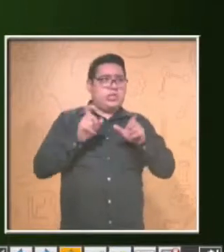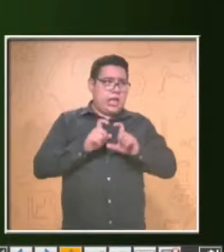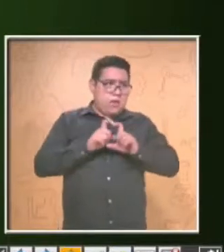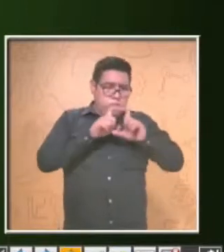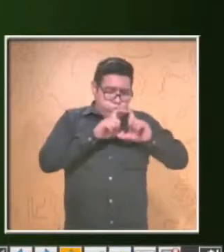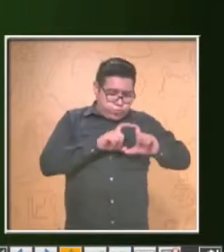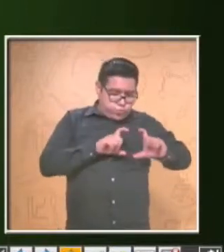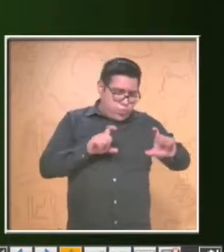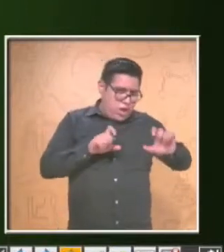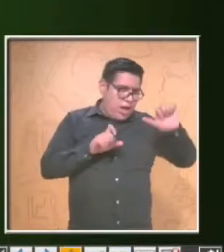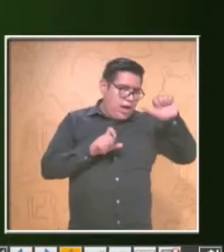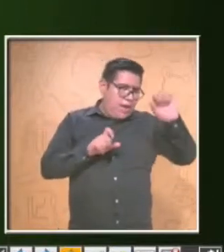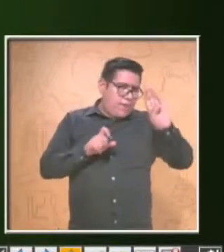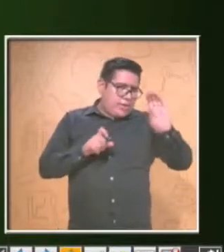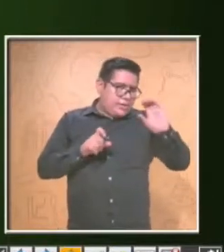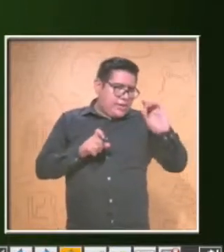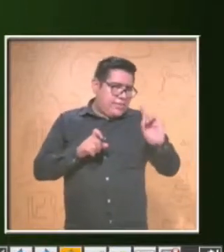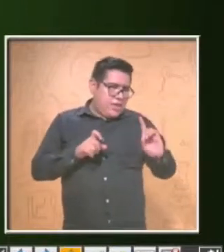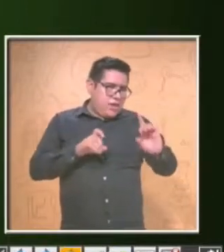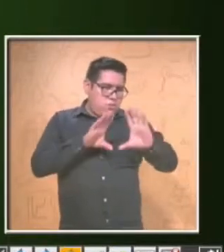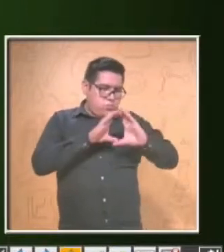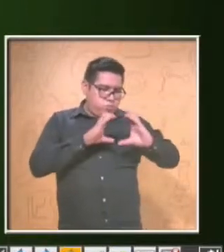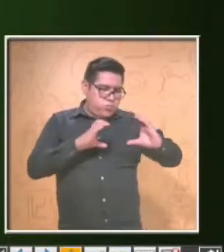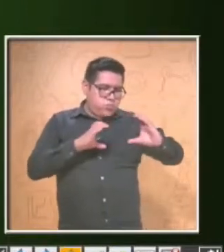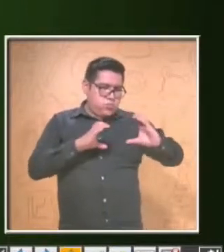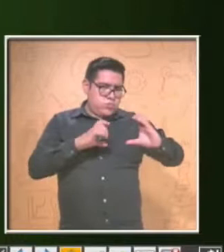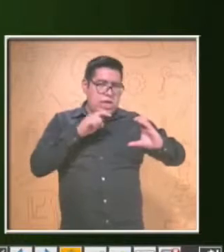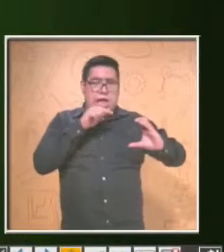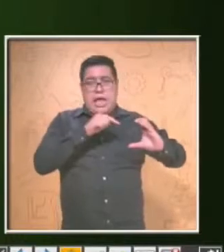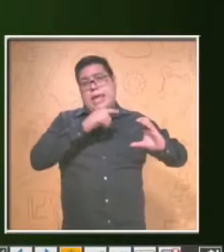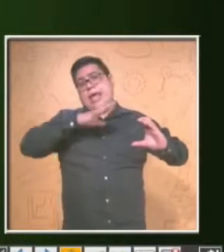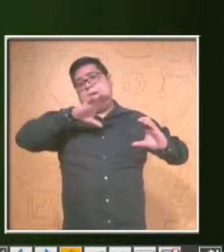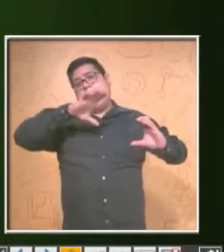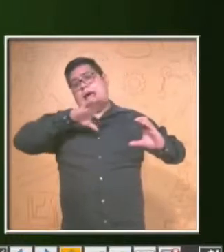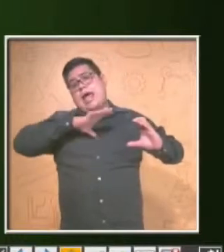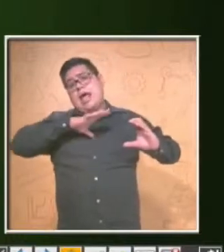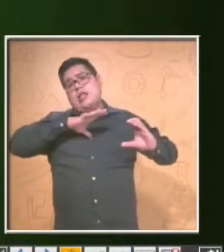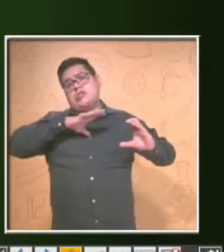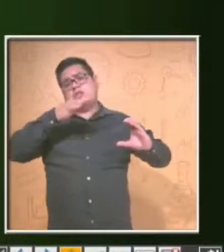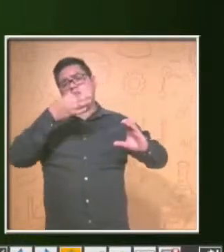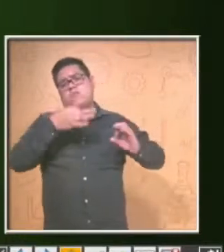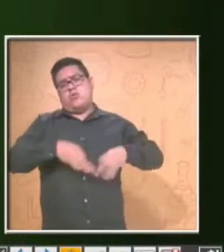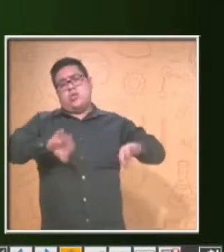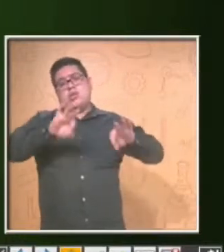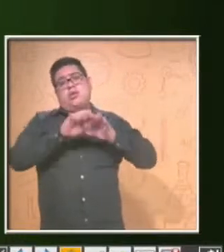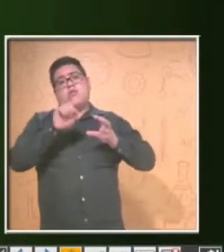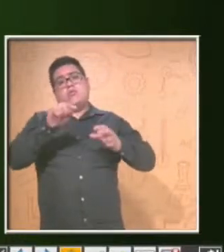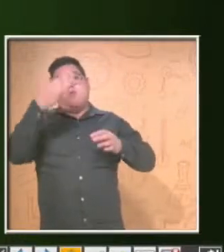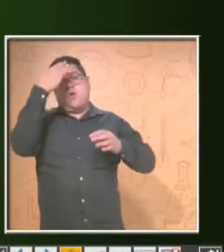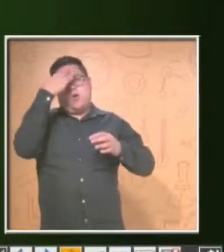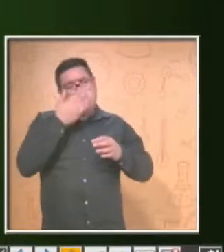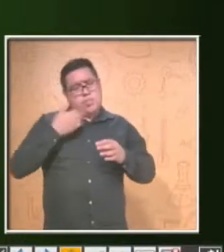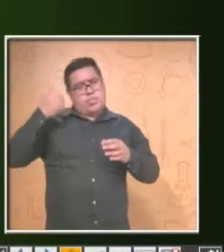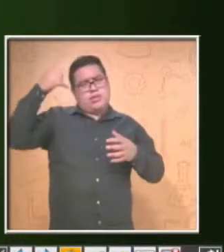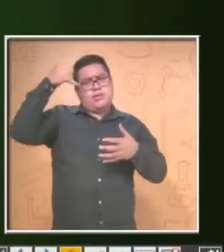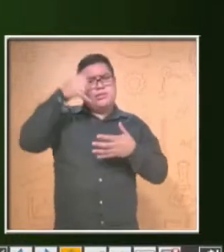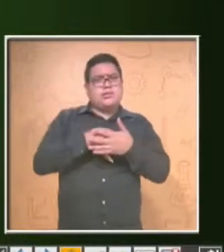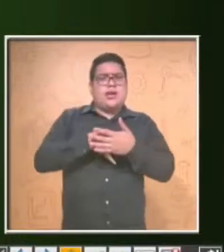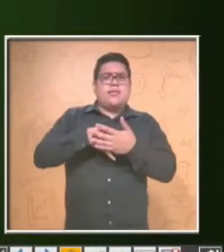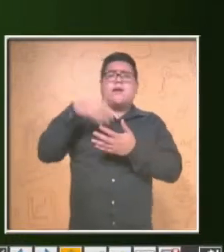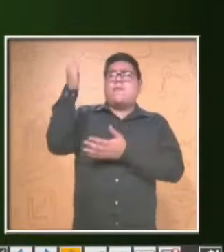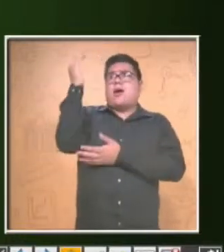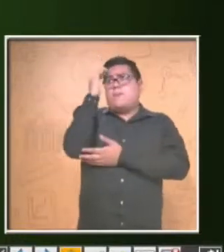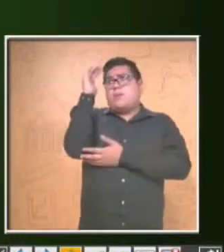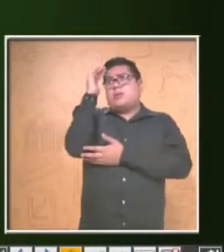sí tienes que hacer uso de una habilidad para discernir, para tomar